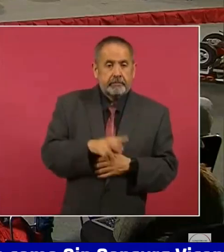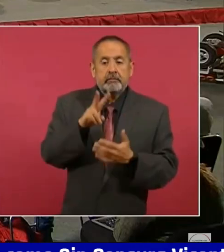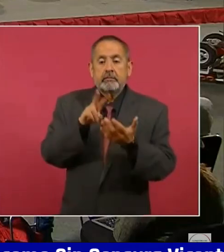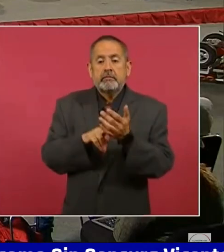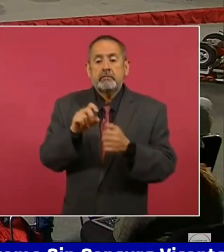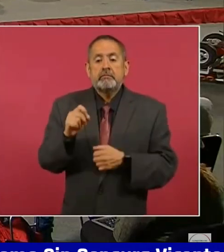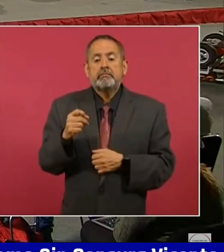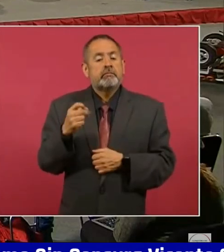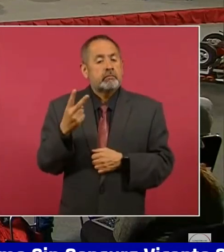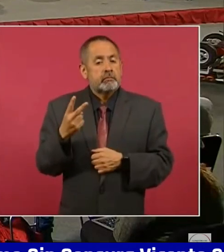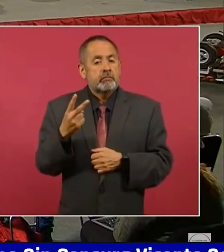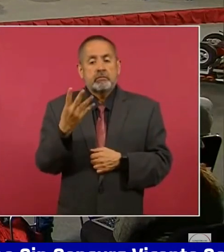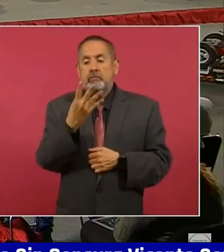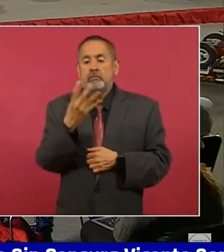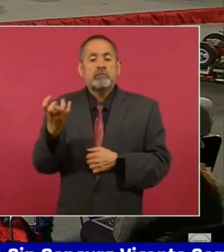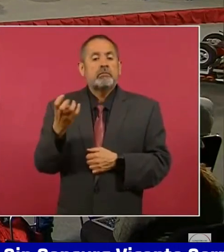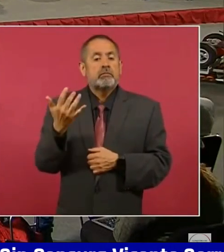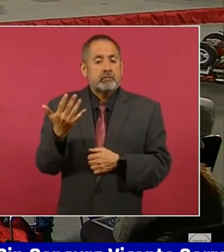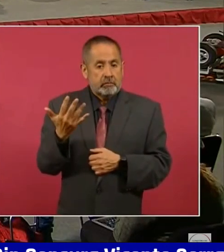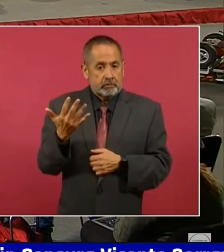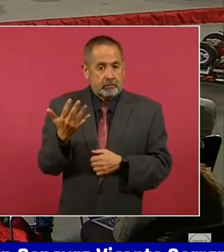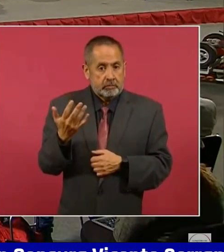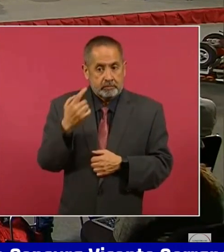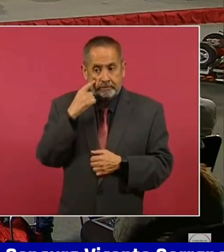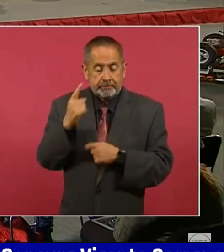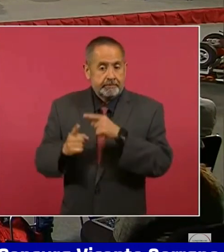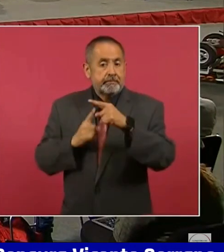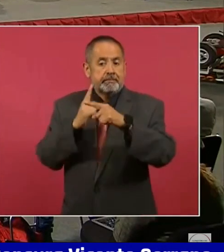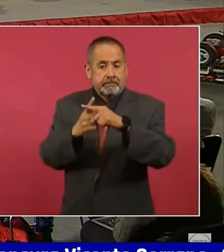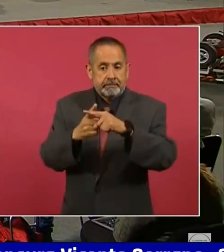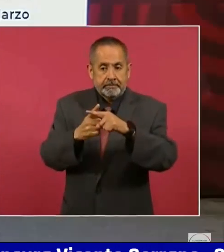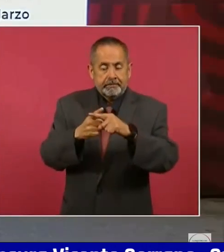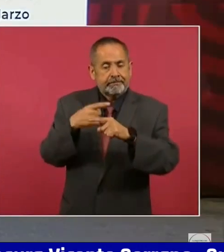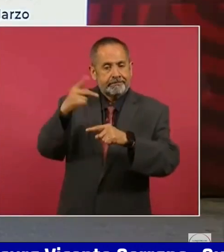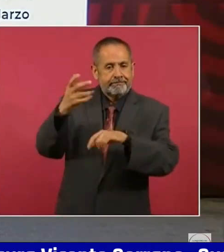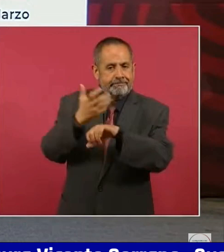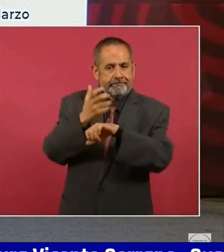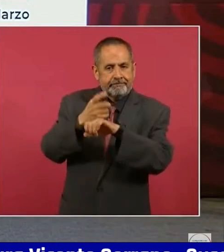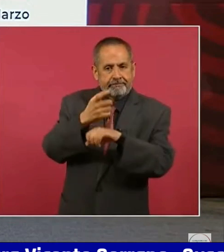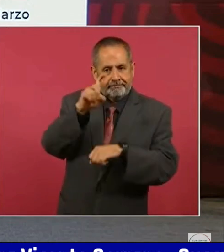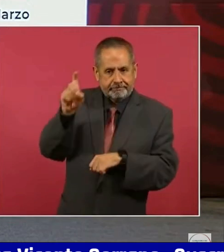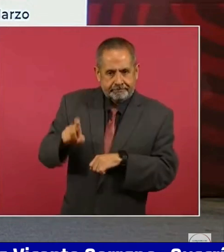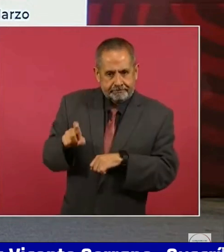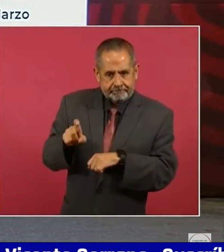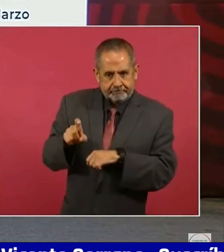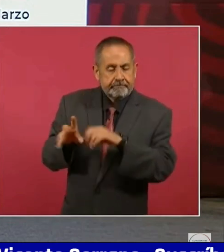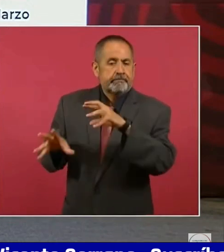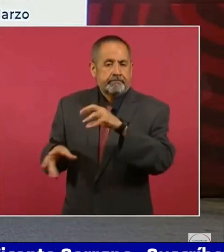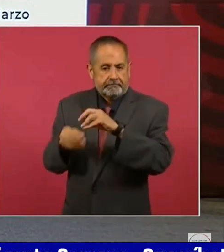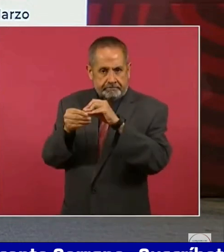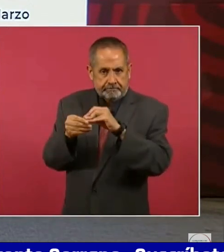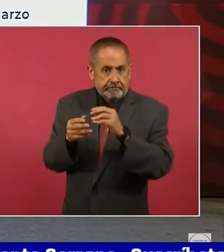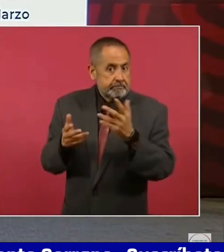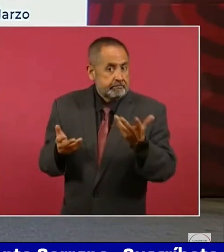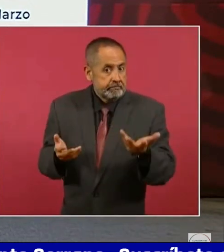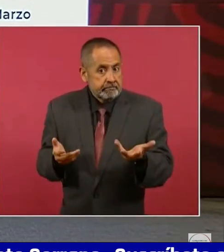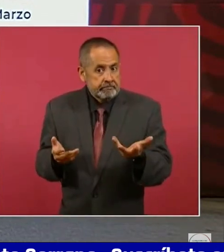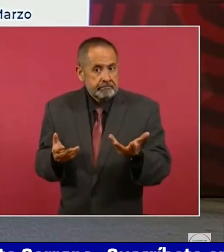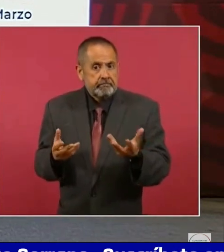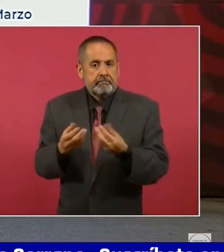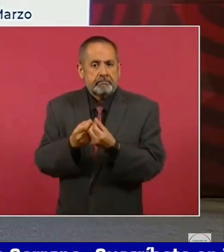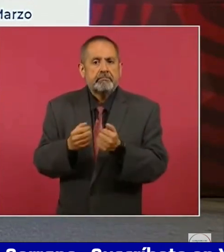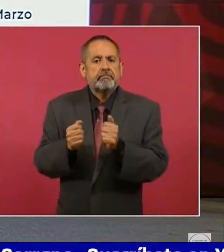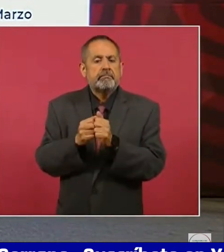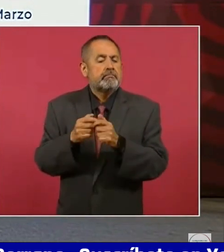2022, 450 más Deer Park, 236. De manera que